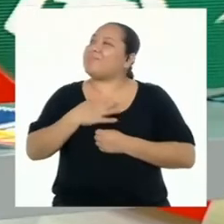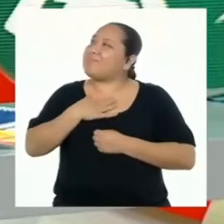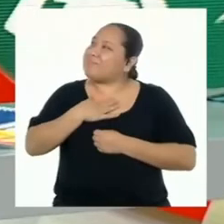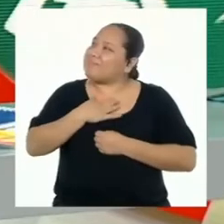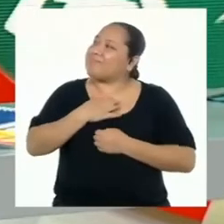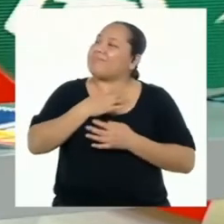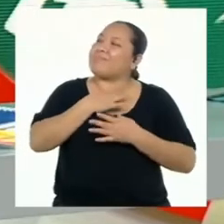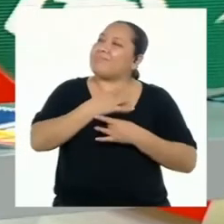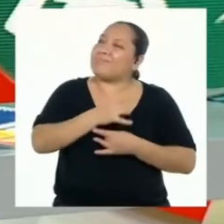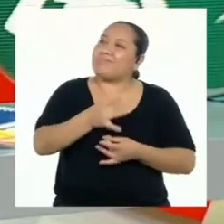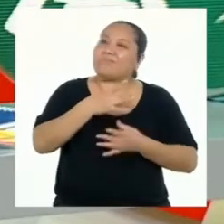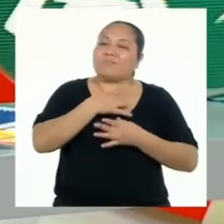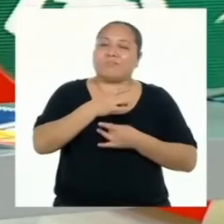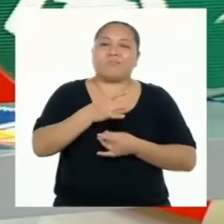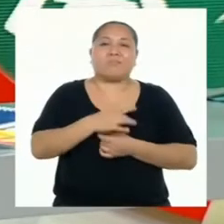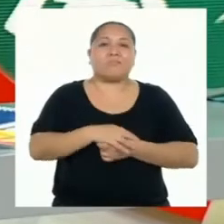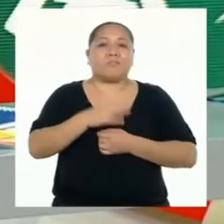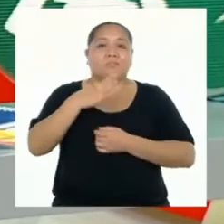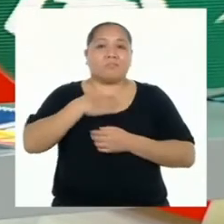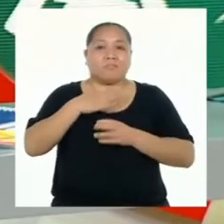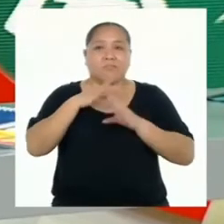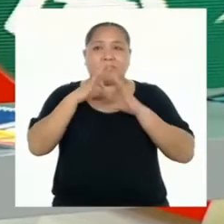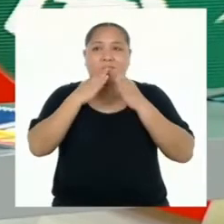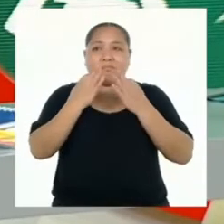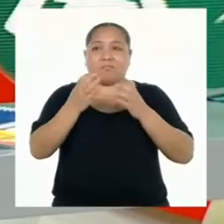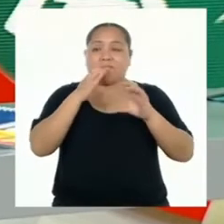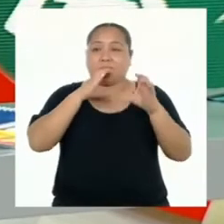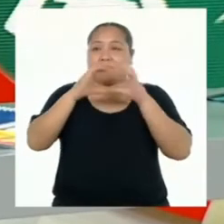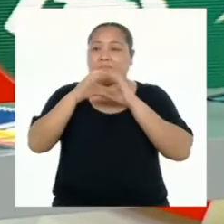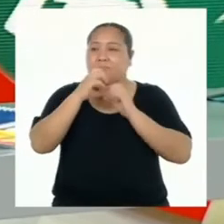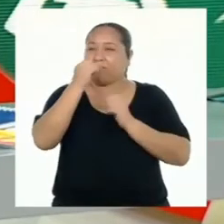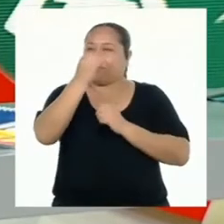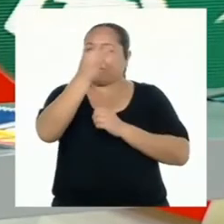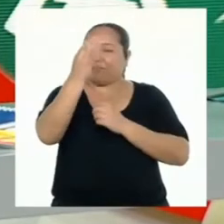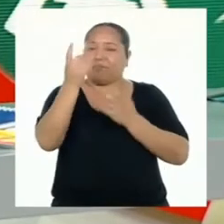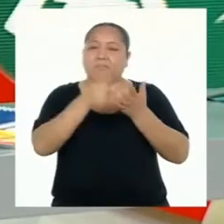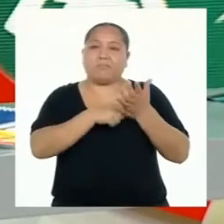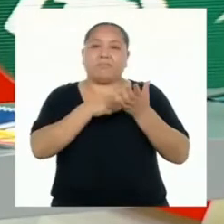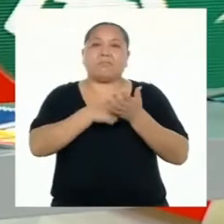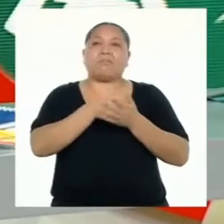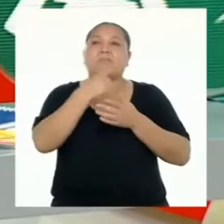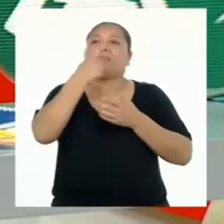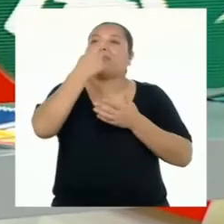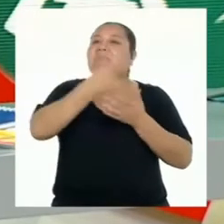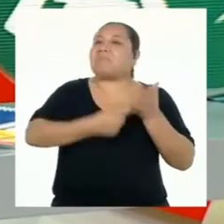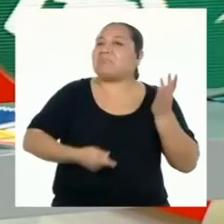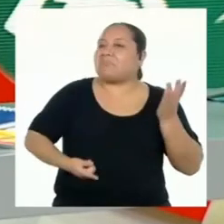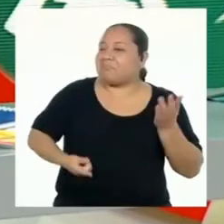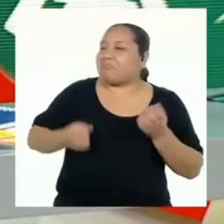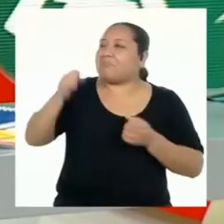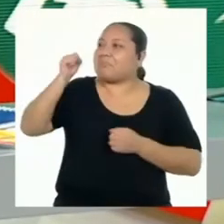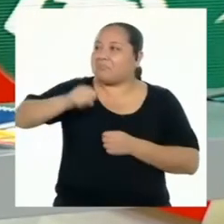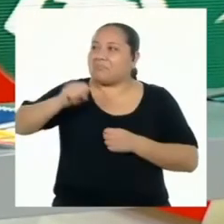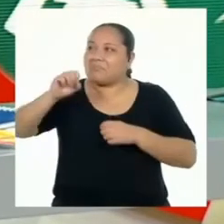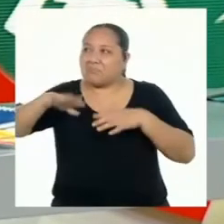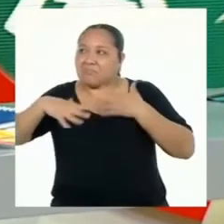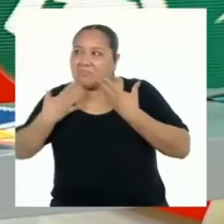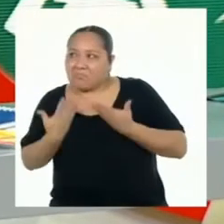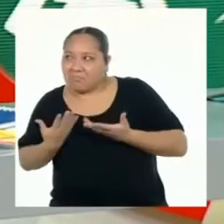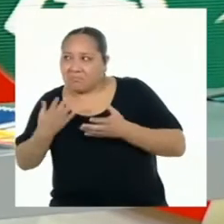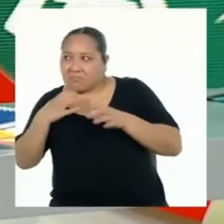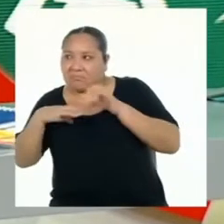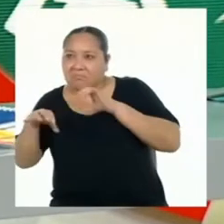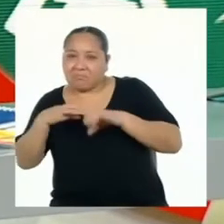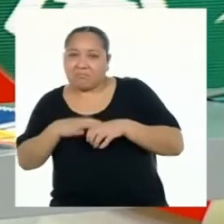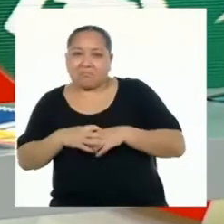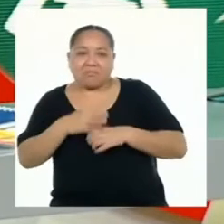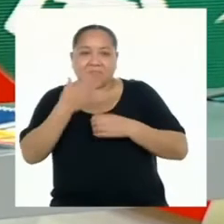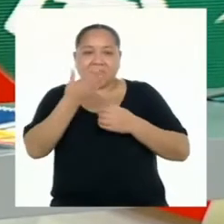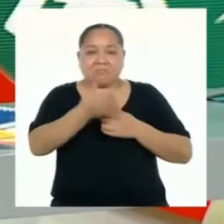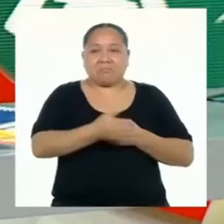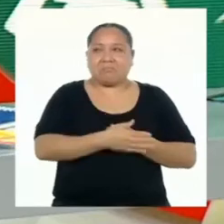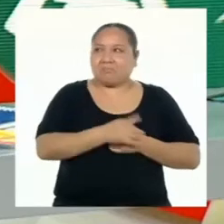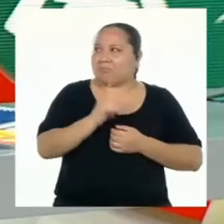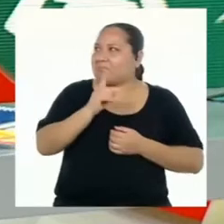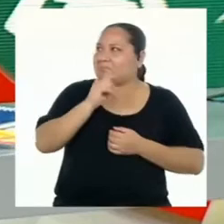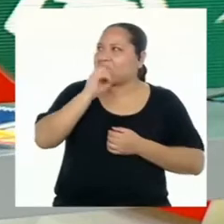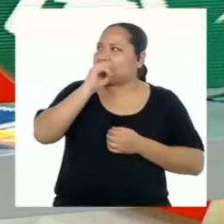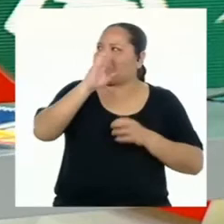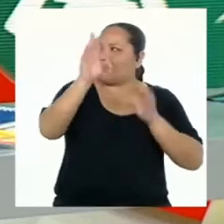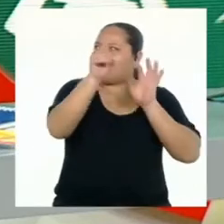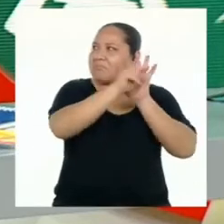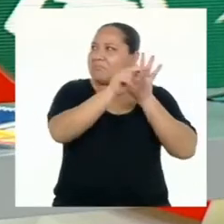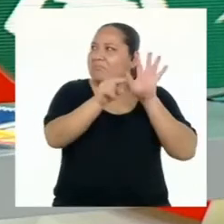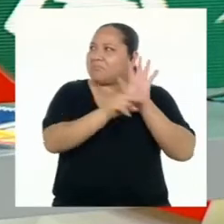interesante! De hecho, en mi familia hemos conversado un par de veces sobre qué está permitido y qué no, pero nunca lo llamamos directamente